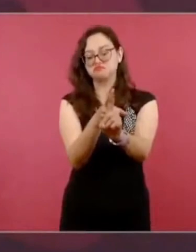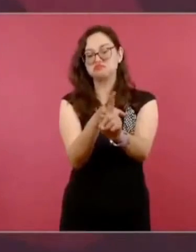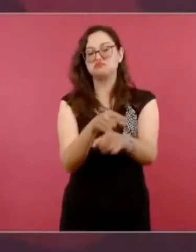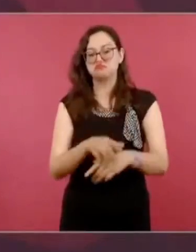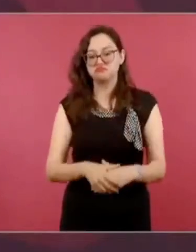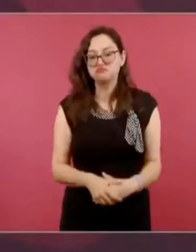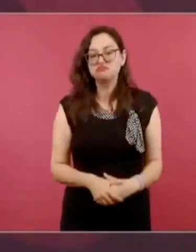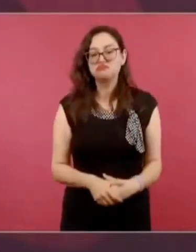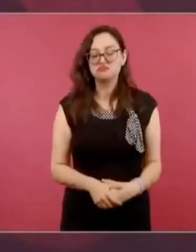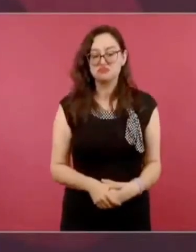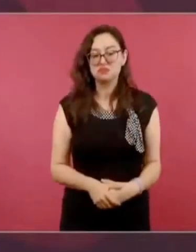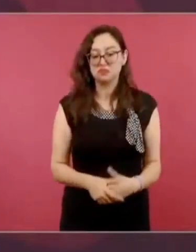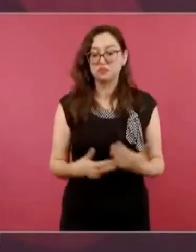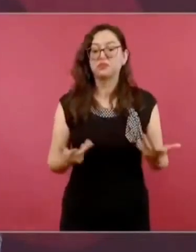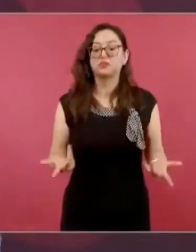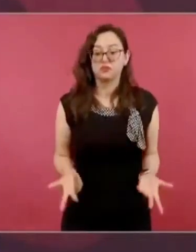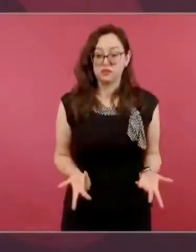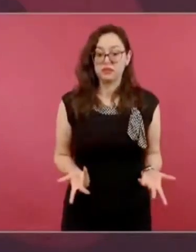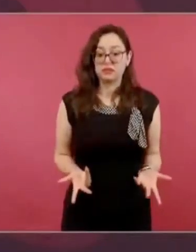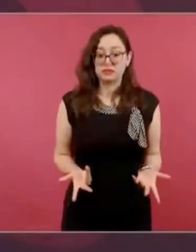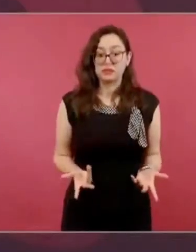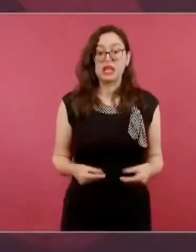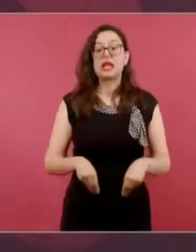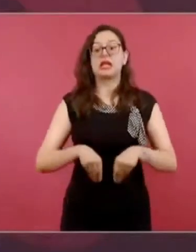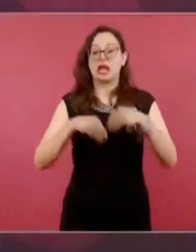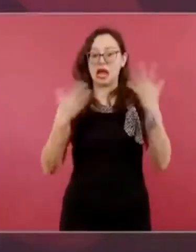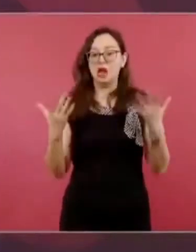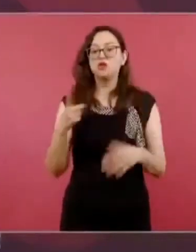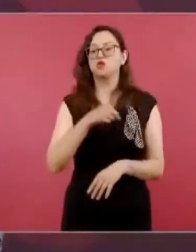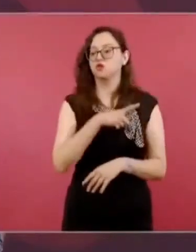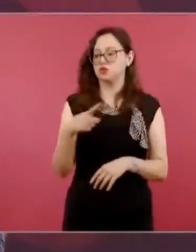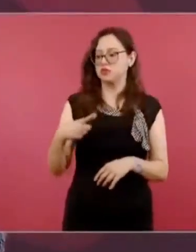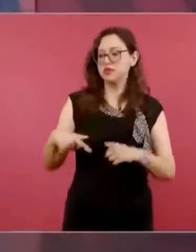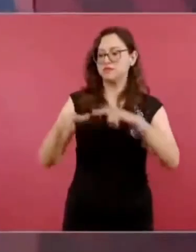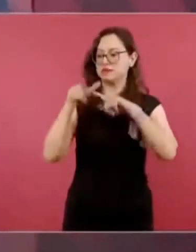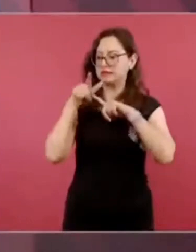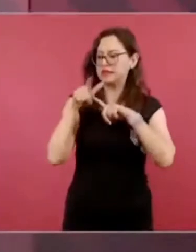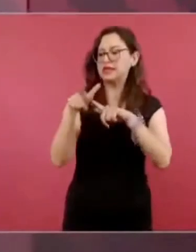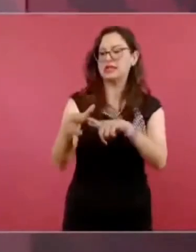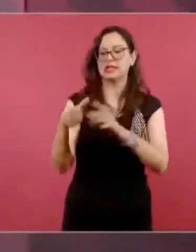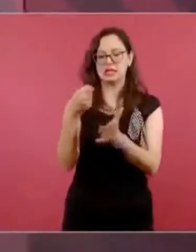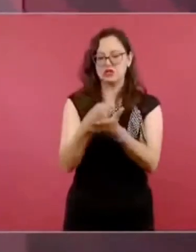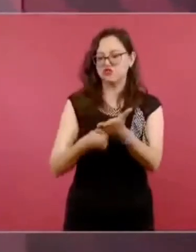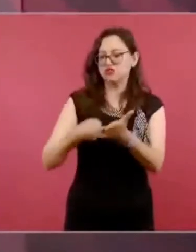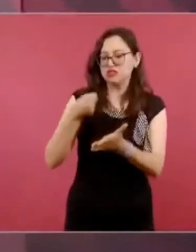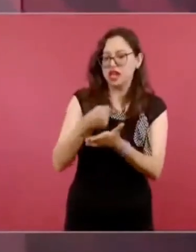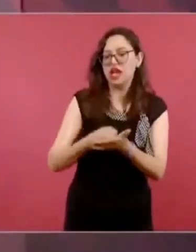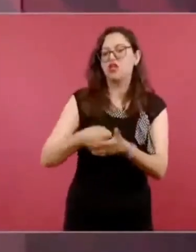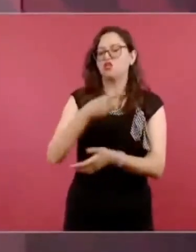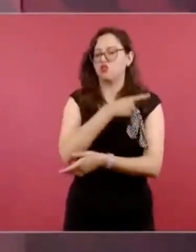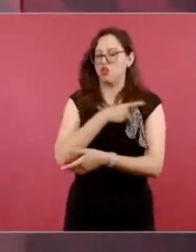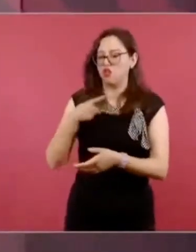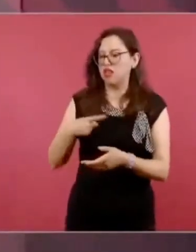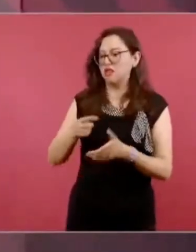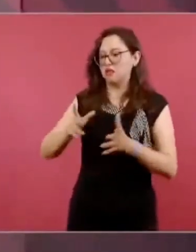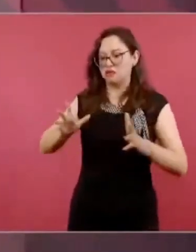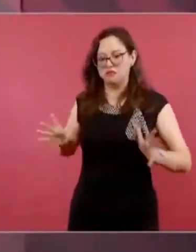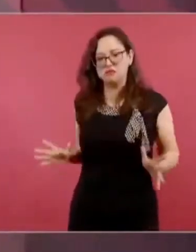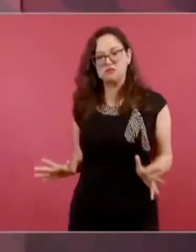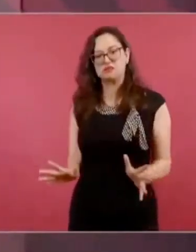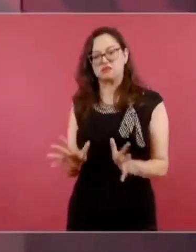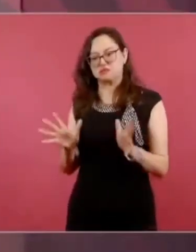Desde luego, hay que estarle imprimiendo principios, ideales, hay que estarle diciendo a